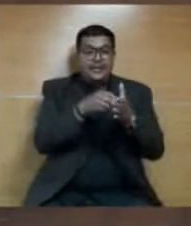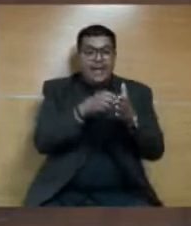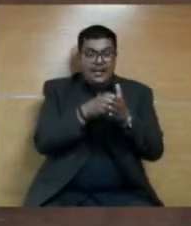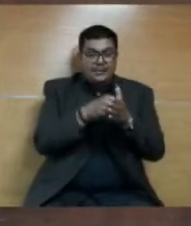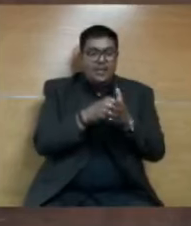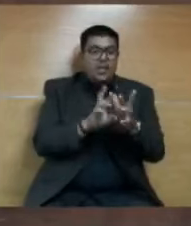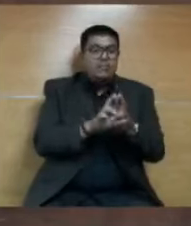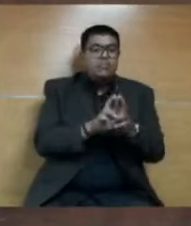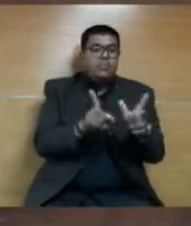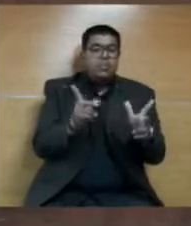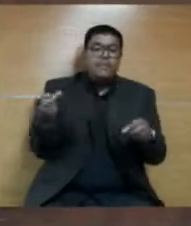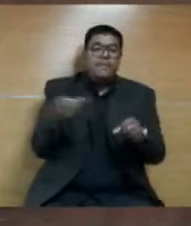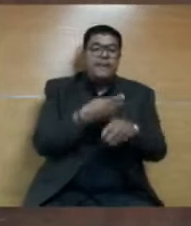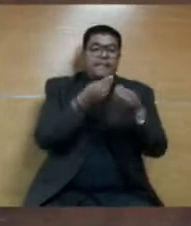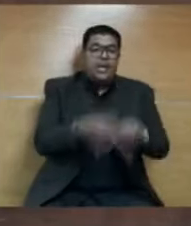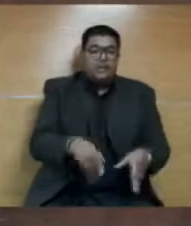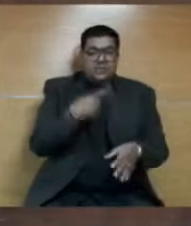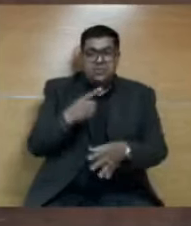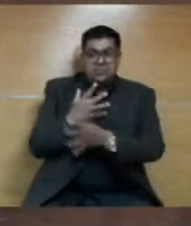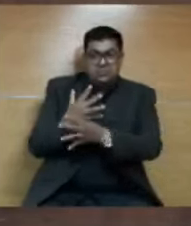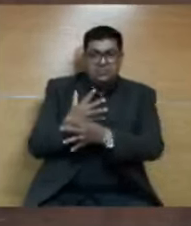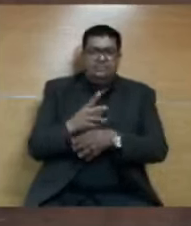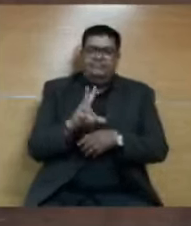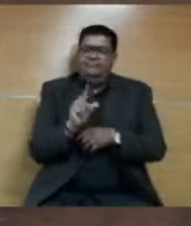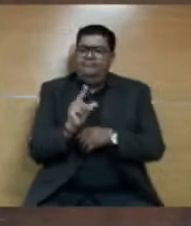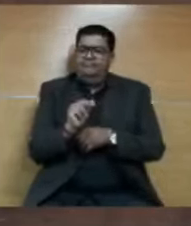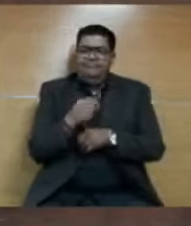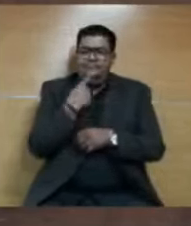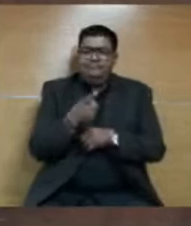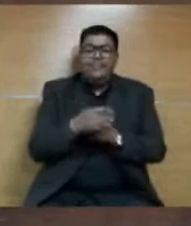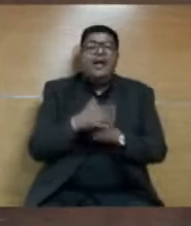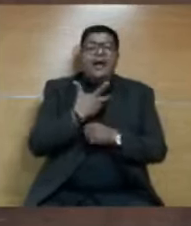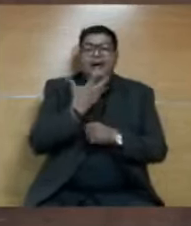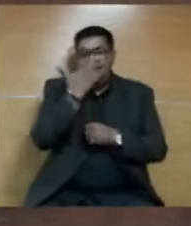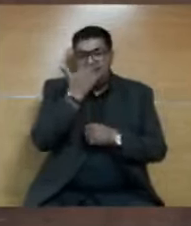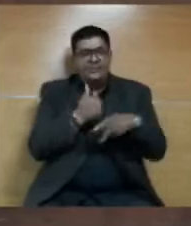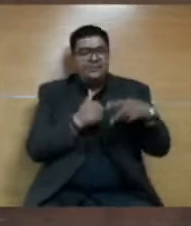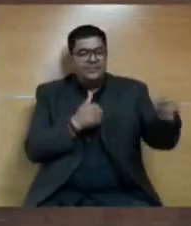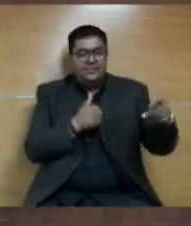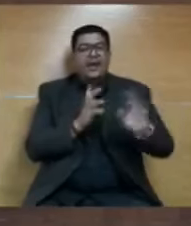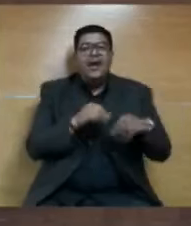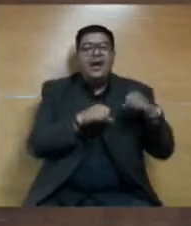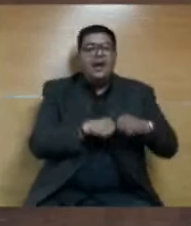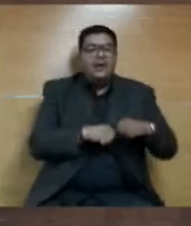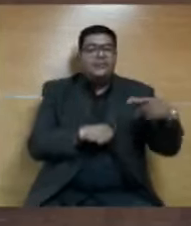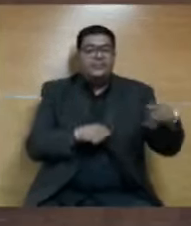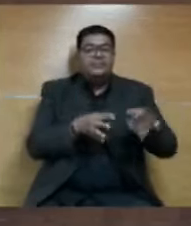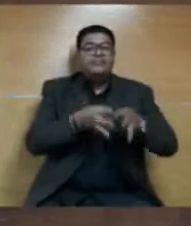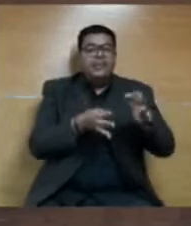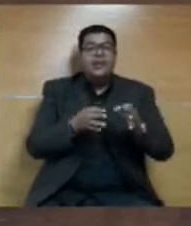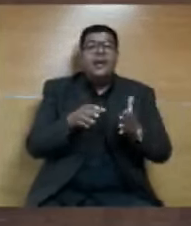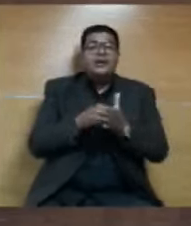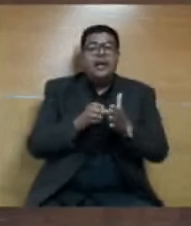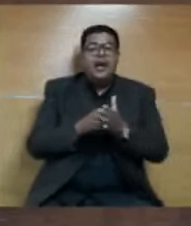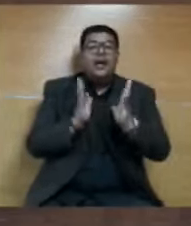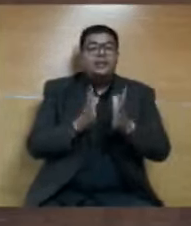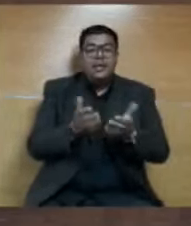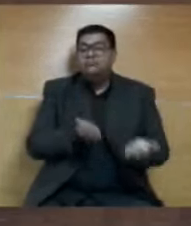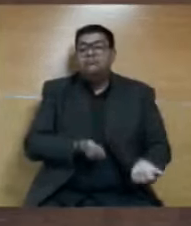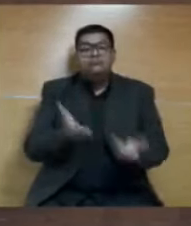del Distrito 8, se califica como infundado, pues en efecto, como señaló la autoridad responsable, los paquetes ya habían